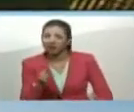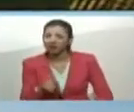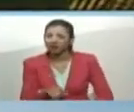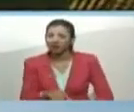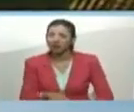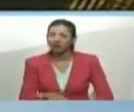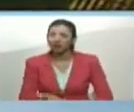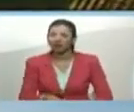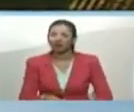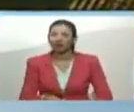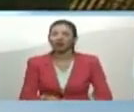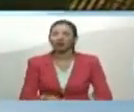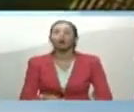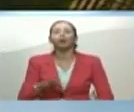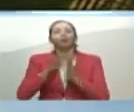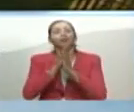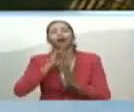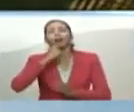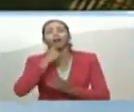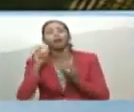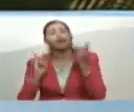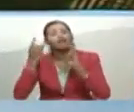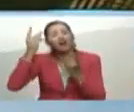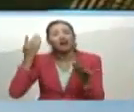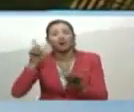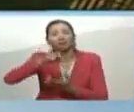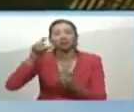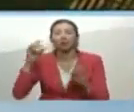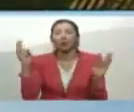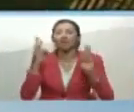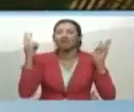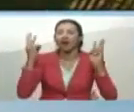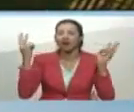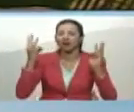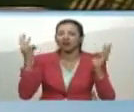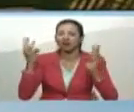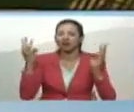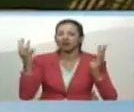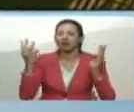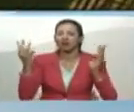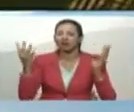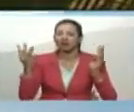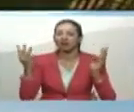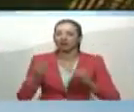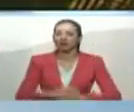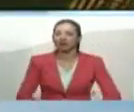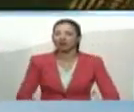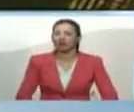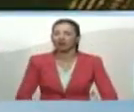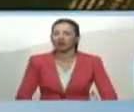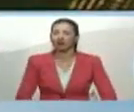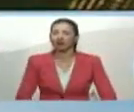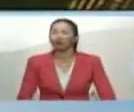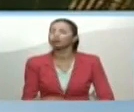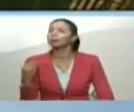Denle la clave a la gente, ¿vale? ¿Cuál es la clave del wifi? Dímelo.